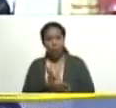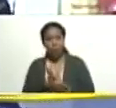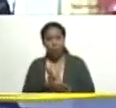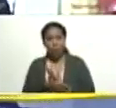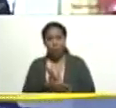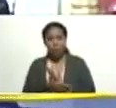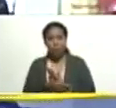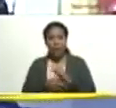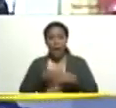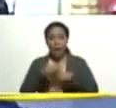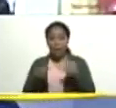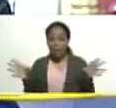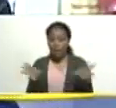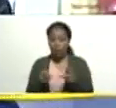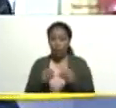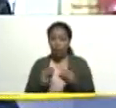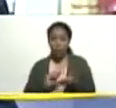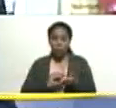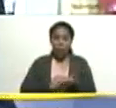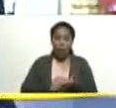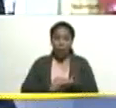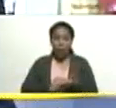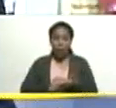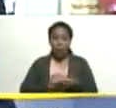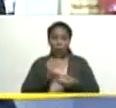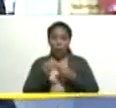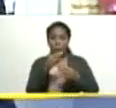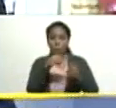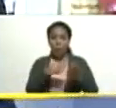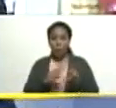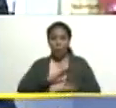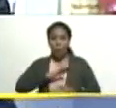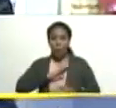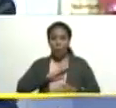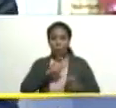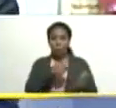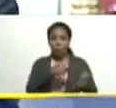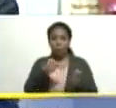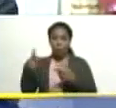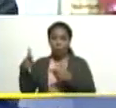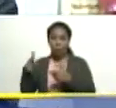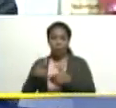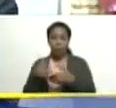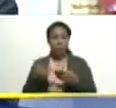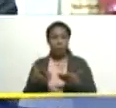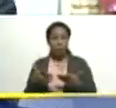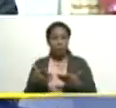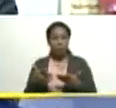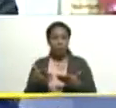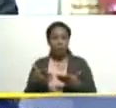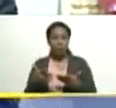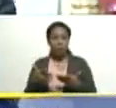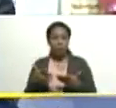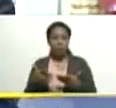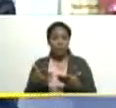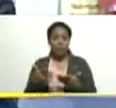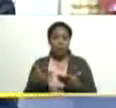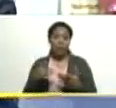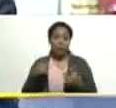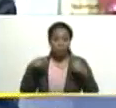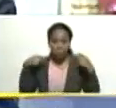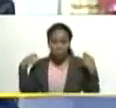simplificando y colocar a la producción nacional por encima de la importación. Y que en un momento determinado, a través de una